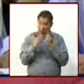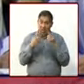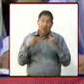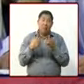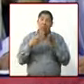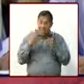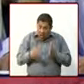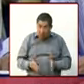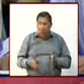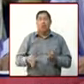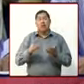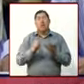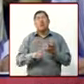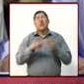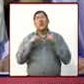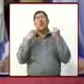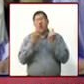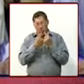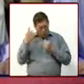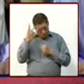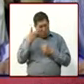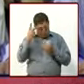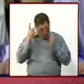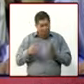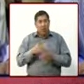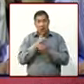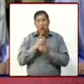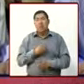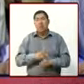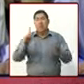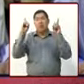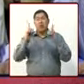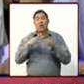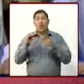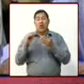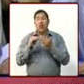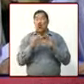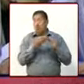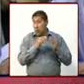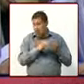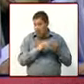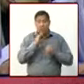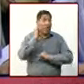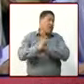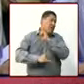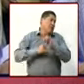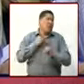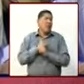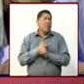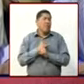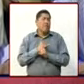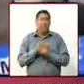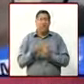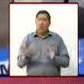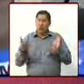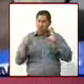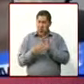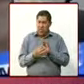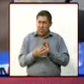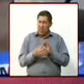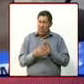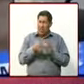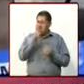civil, a los partidos políticos democráticos y a la comunidad internacional a unirse en